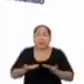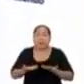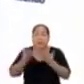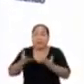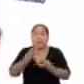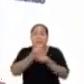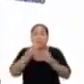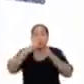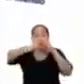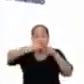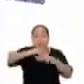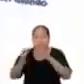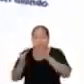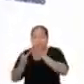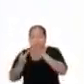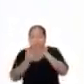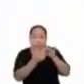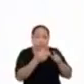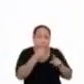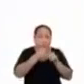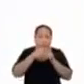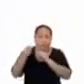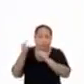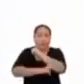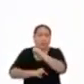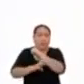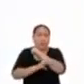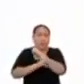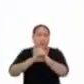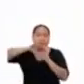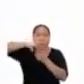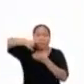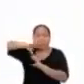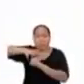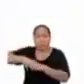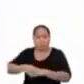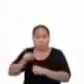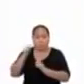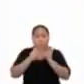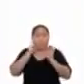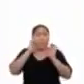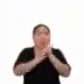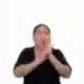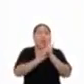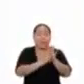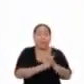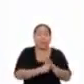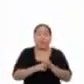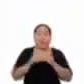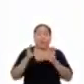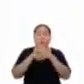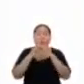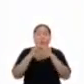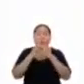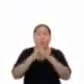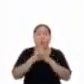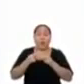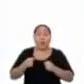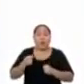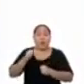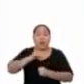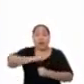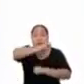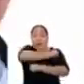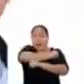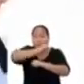y vínculos entre distintos países del mundo. Ejemplo de ello son la Comunidad Andina, Mercosur, OMC,